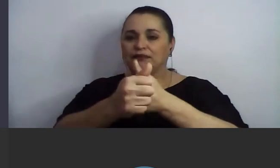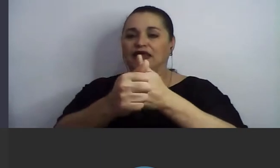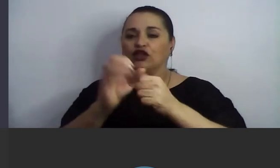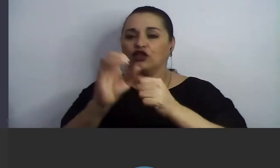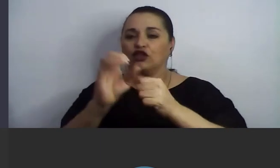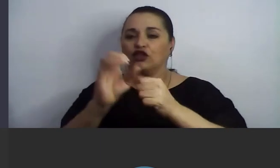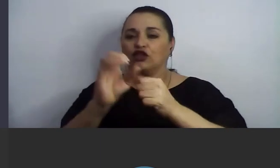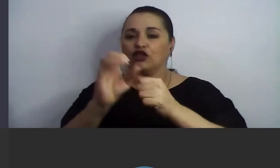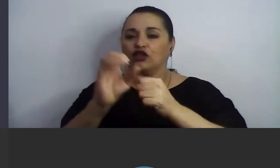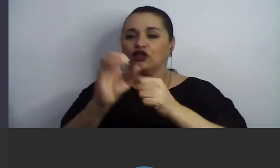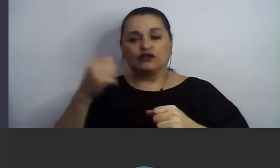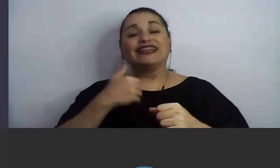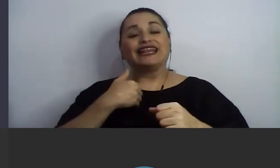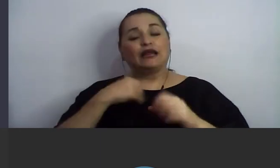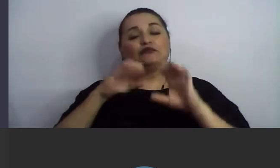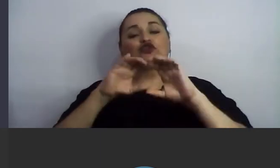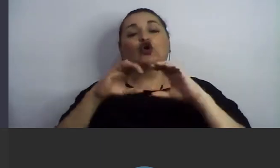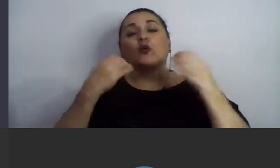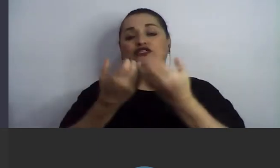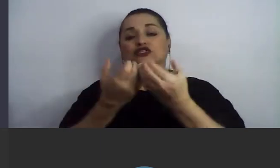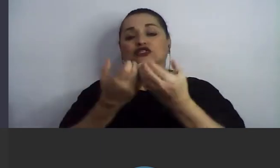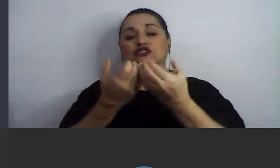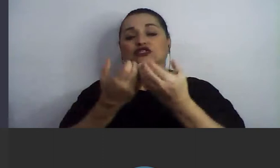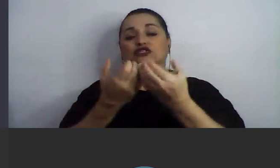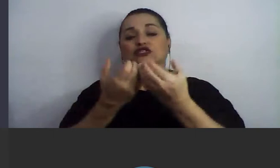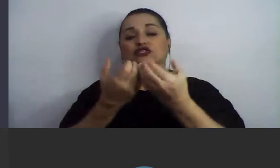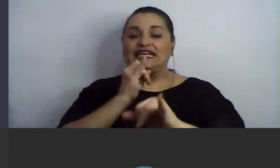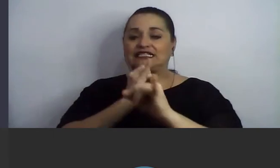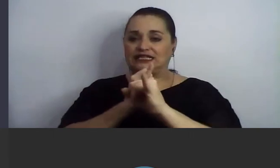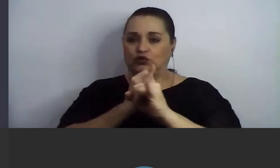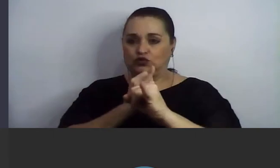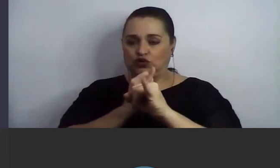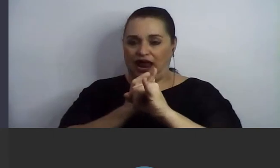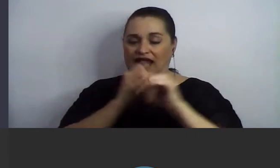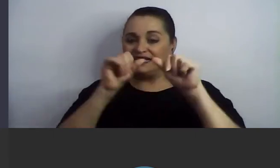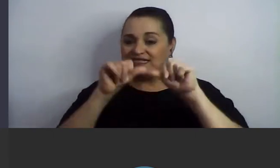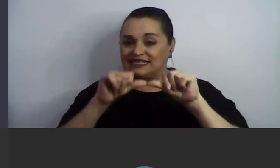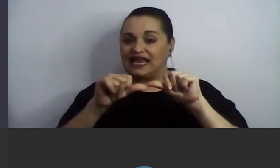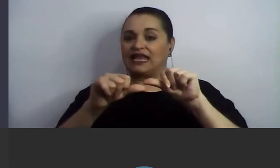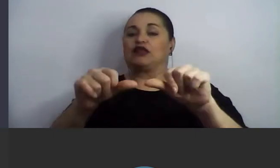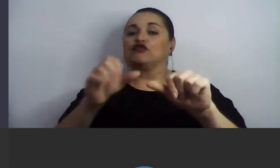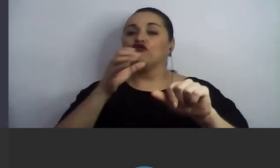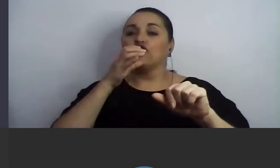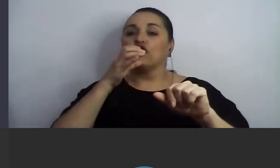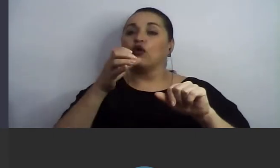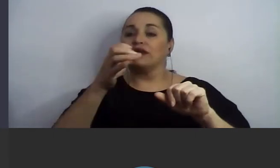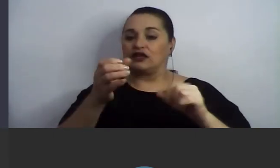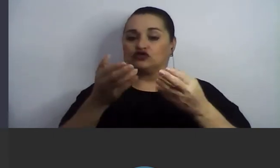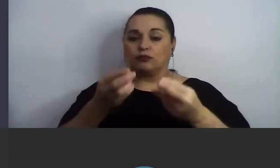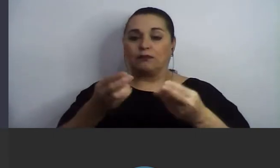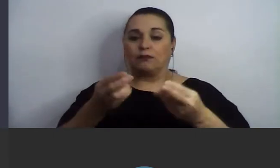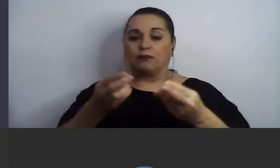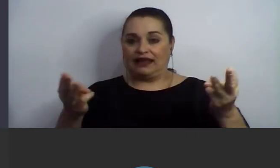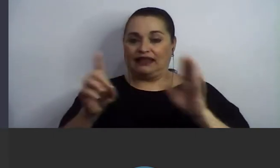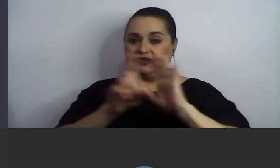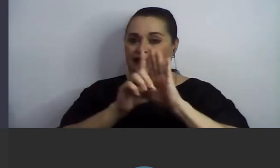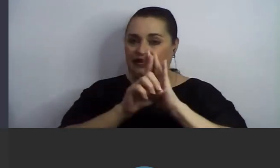Nosotros lo que tenemos es una comisión interinstitucional de seguimiento de las recomendaciones en materia de derechos humanos.